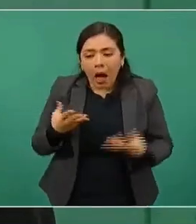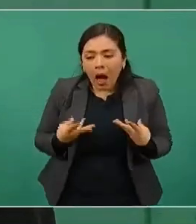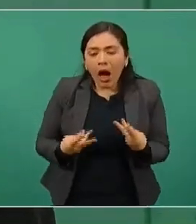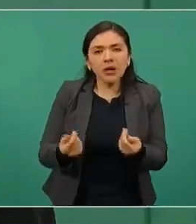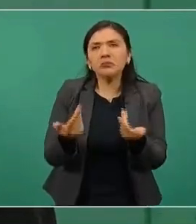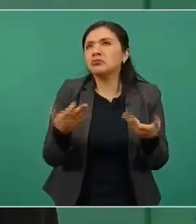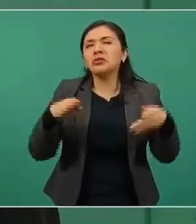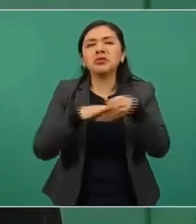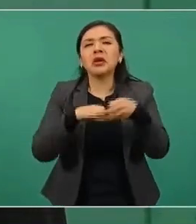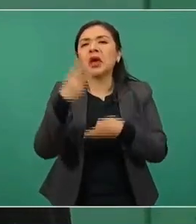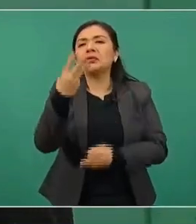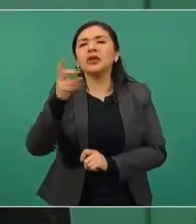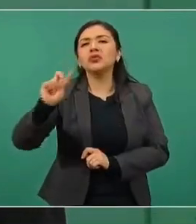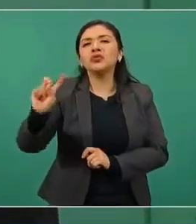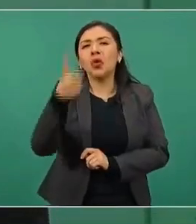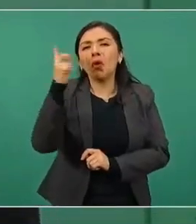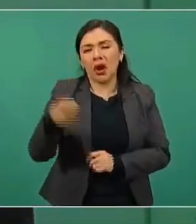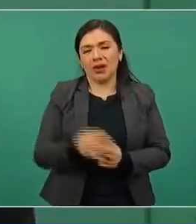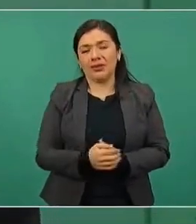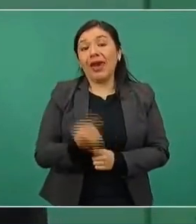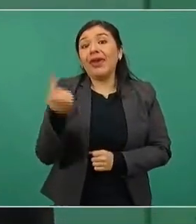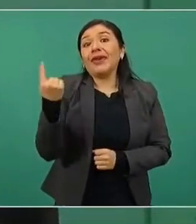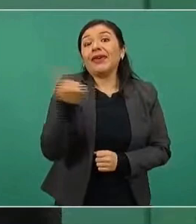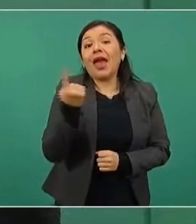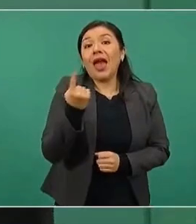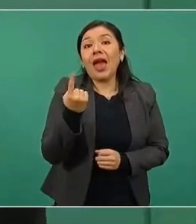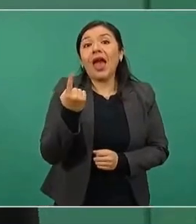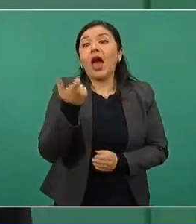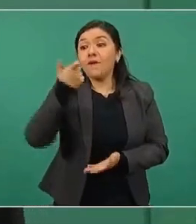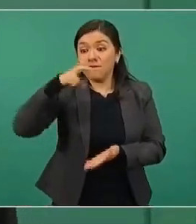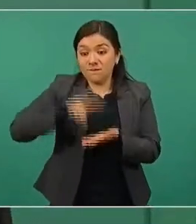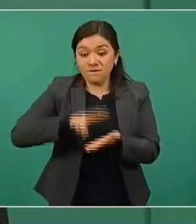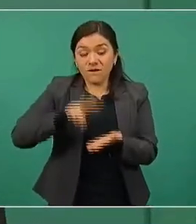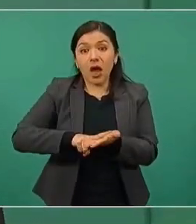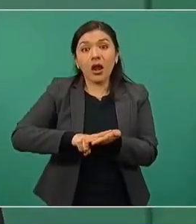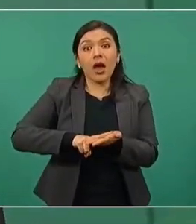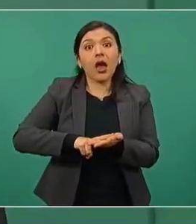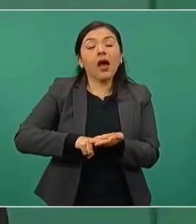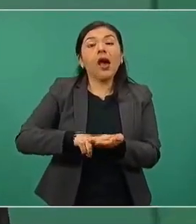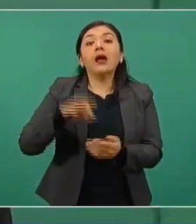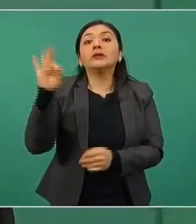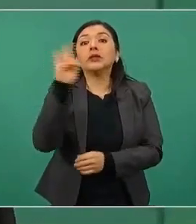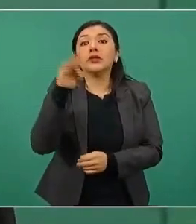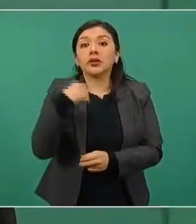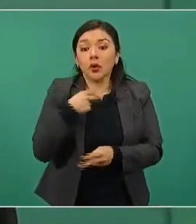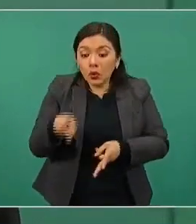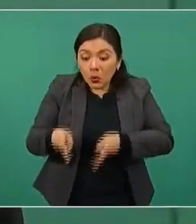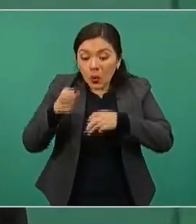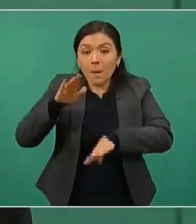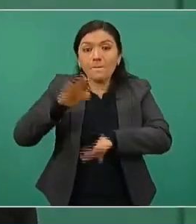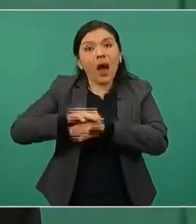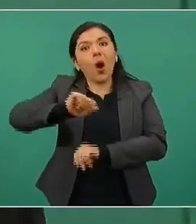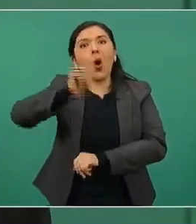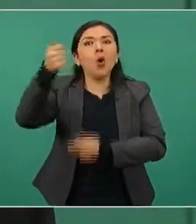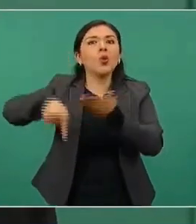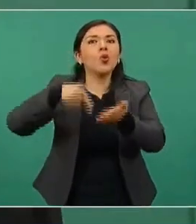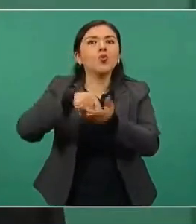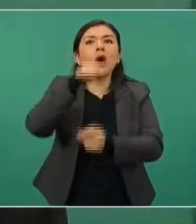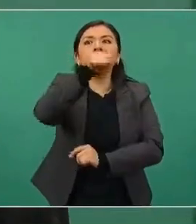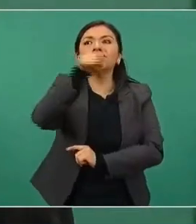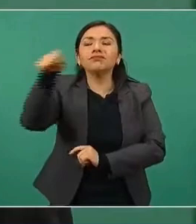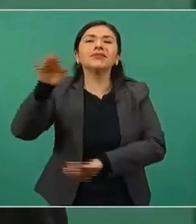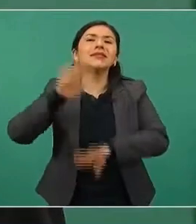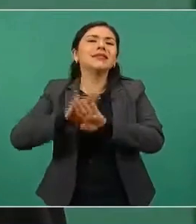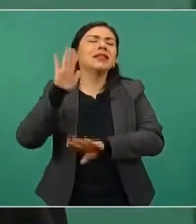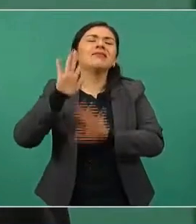de $3, en relación a lo que nos cuesta la extracción en los campos maduros, donde ya cuesta